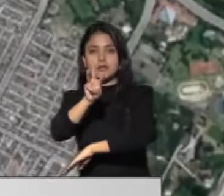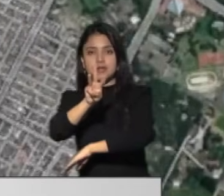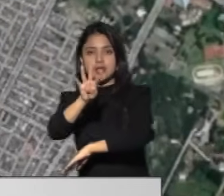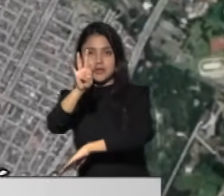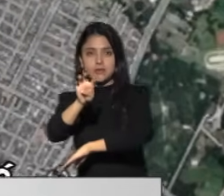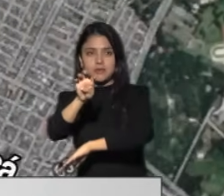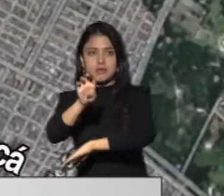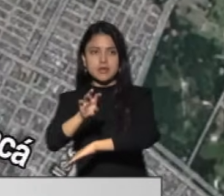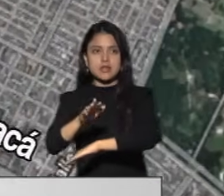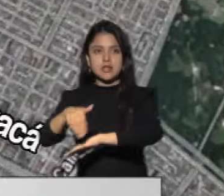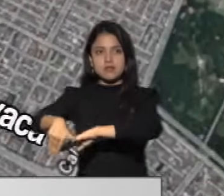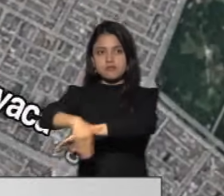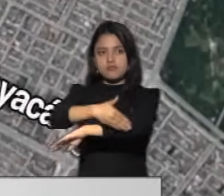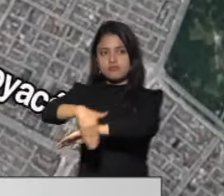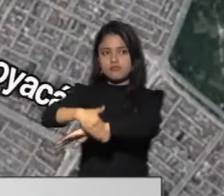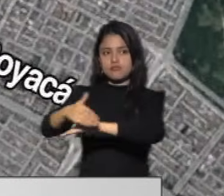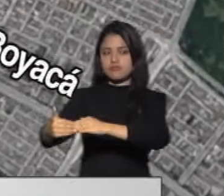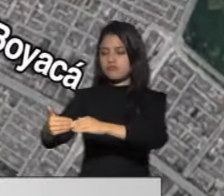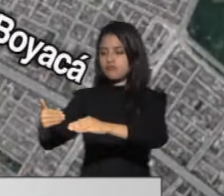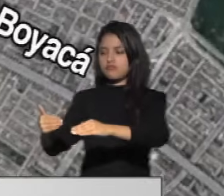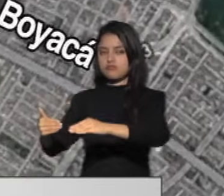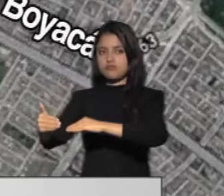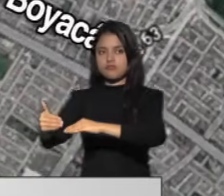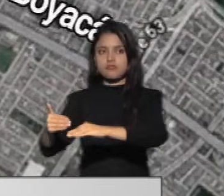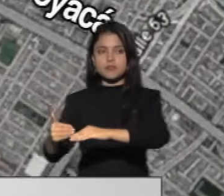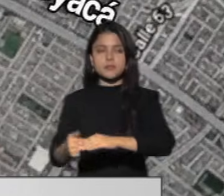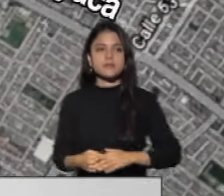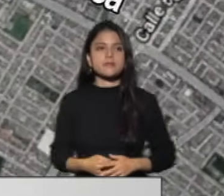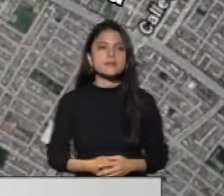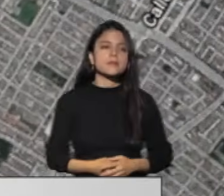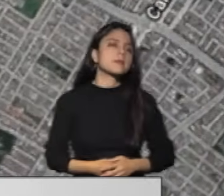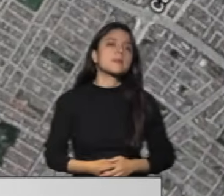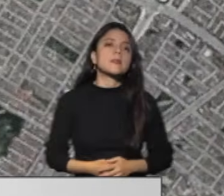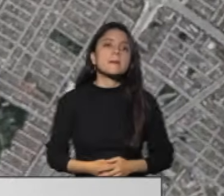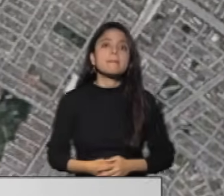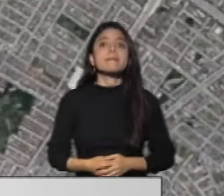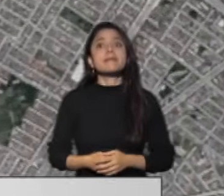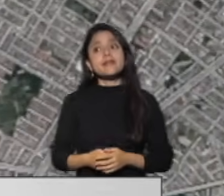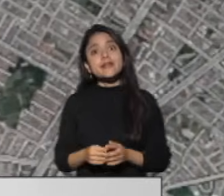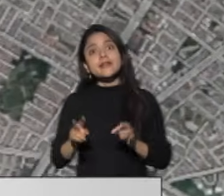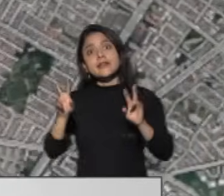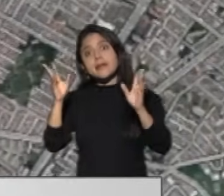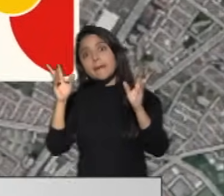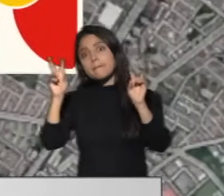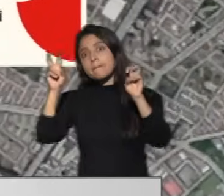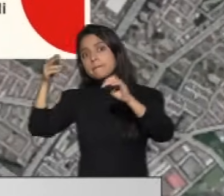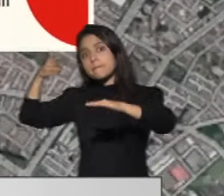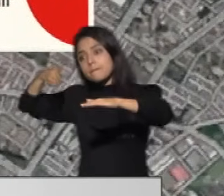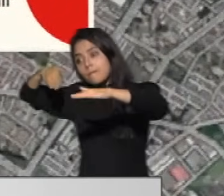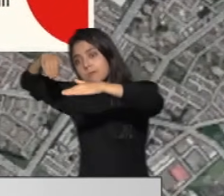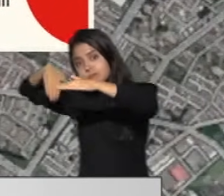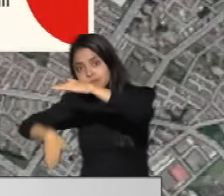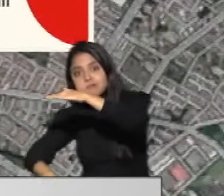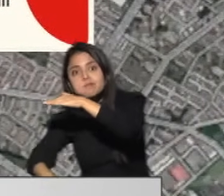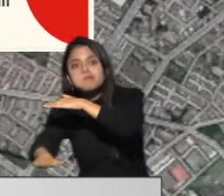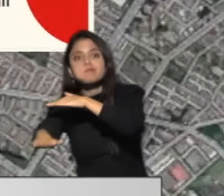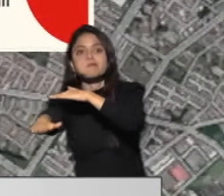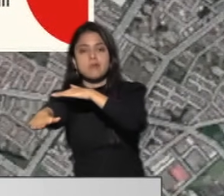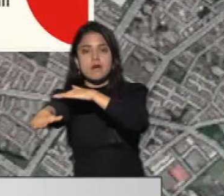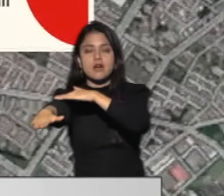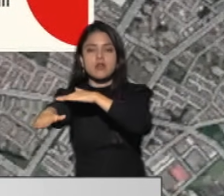también segunda línea del Metro de Bogotá que se espera sea subterránea y que cuente con casi